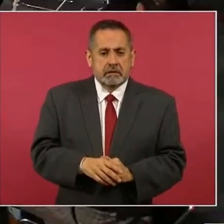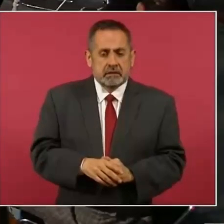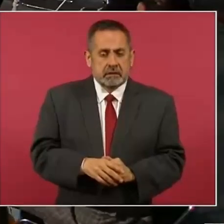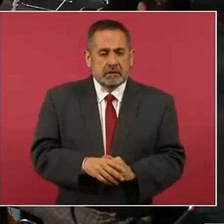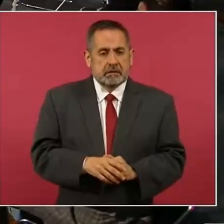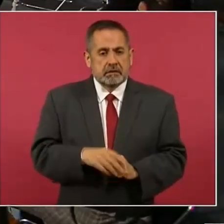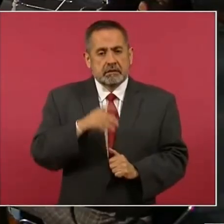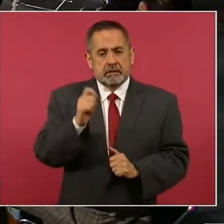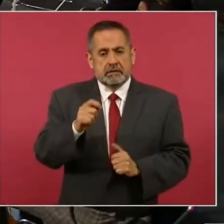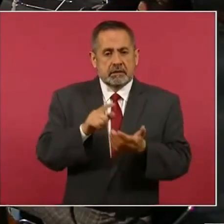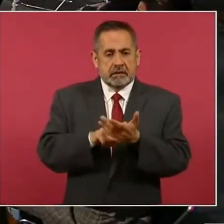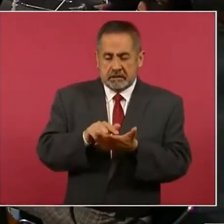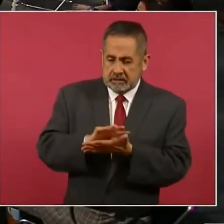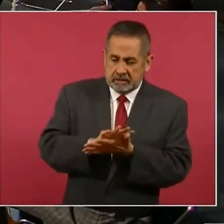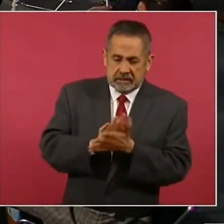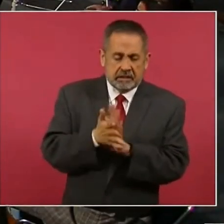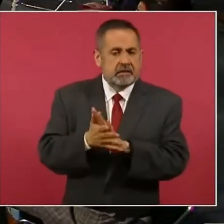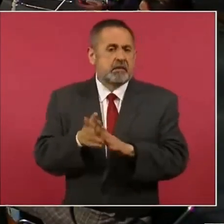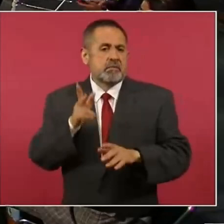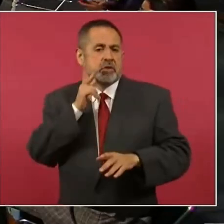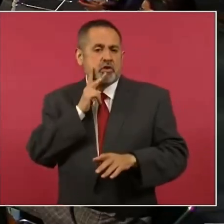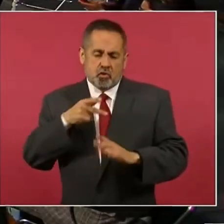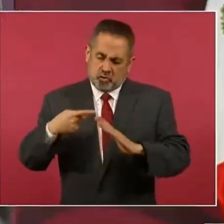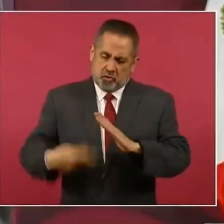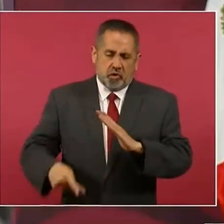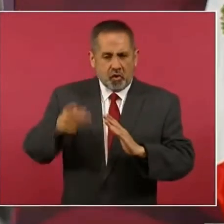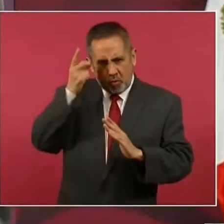entonces se nacionaliza el petróleo.